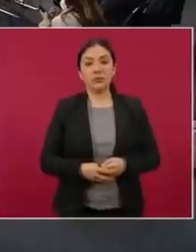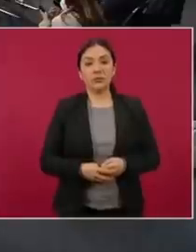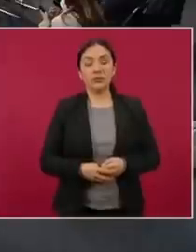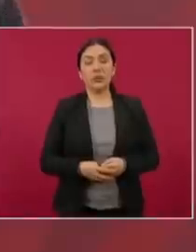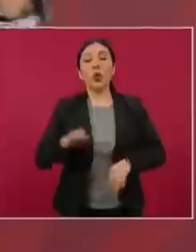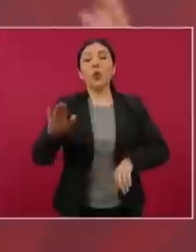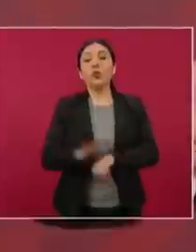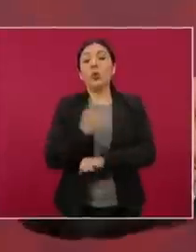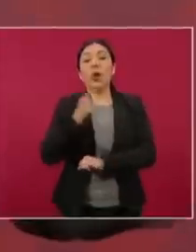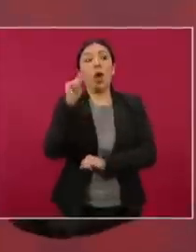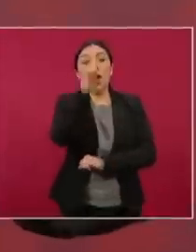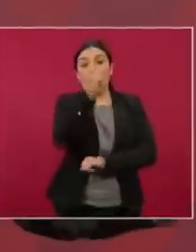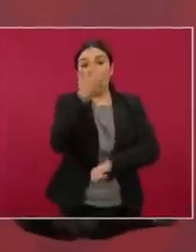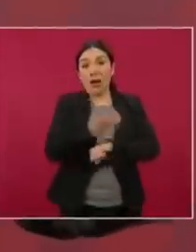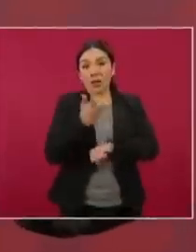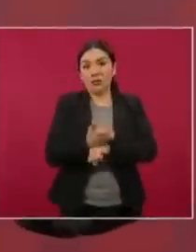pues traen diferencias